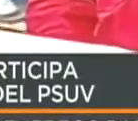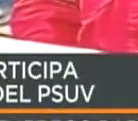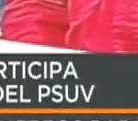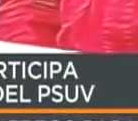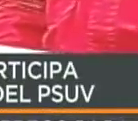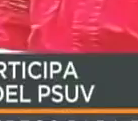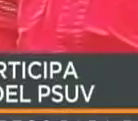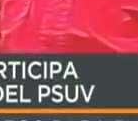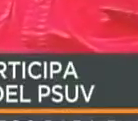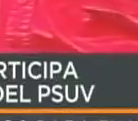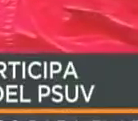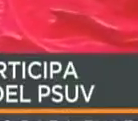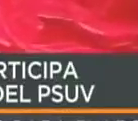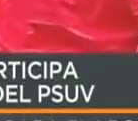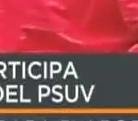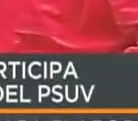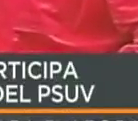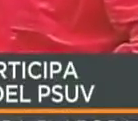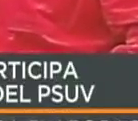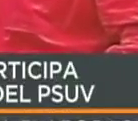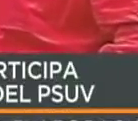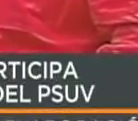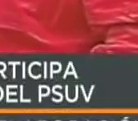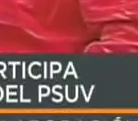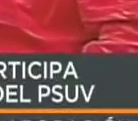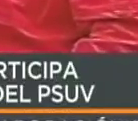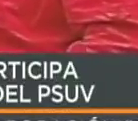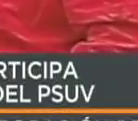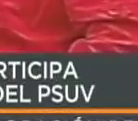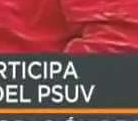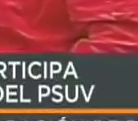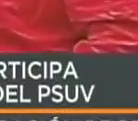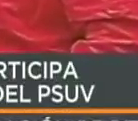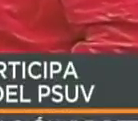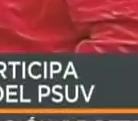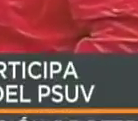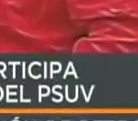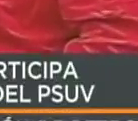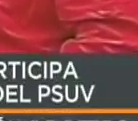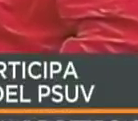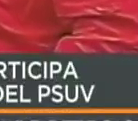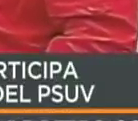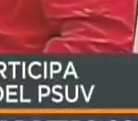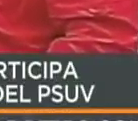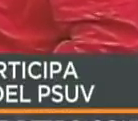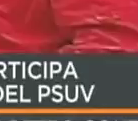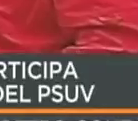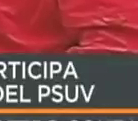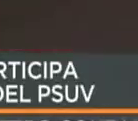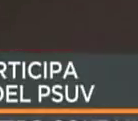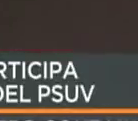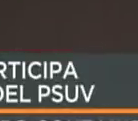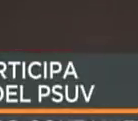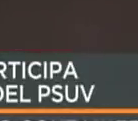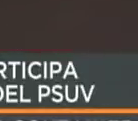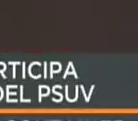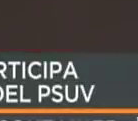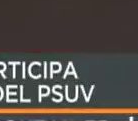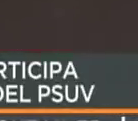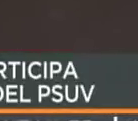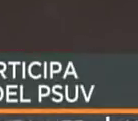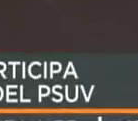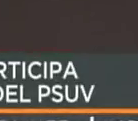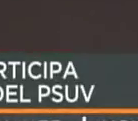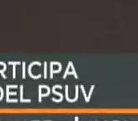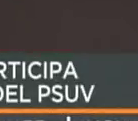el coraje, la valentía con la que se ha levantado el pueblo de Venezuela, con la dignidad que amerita cada uno de los procesos a